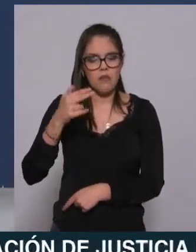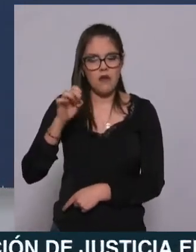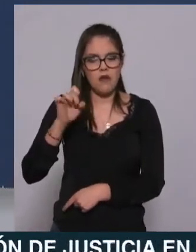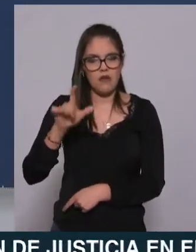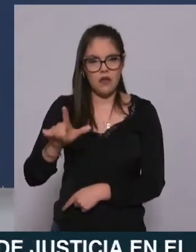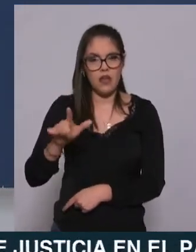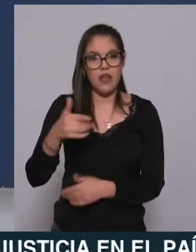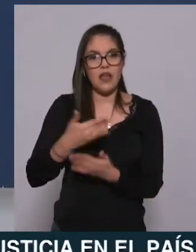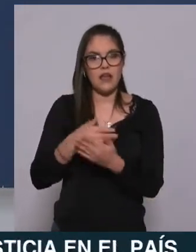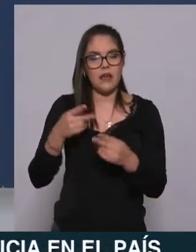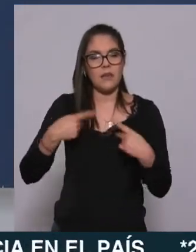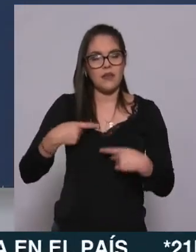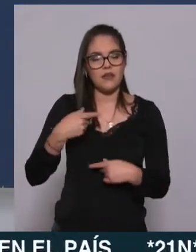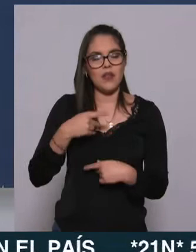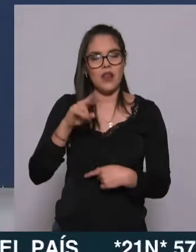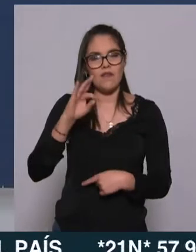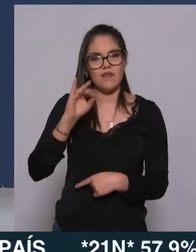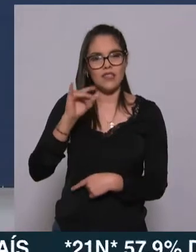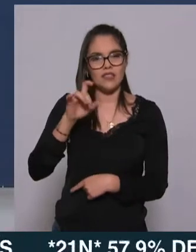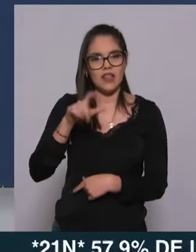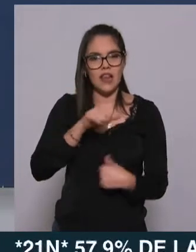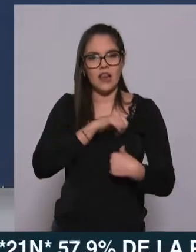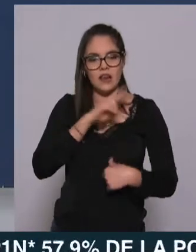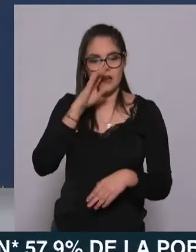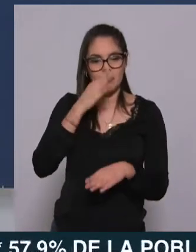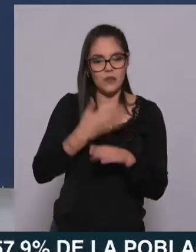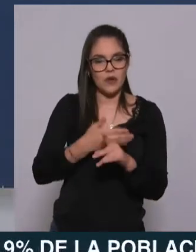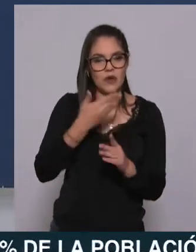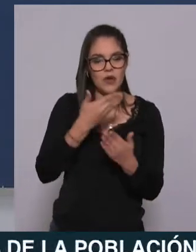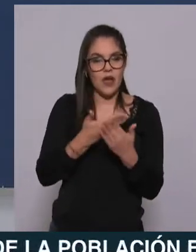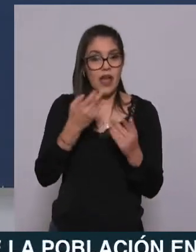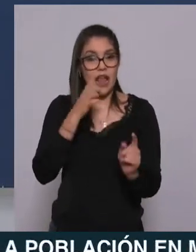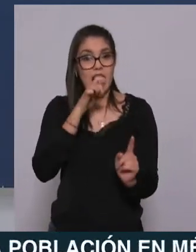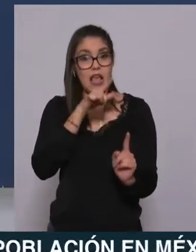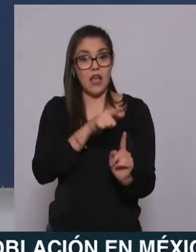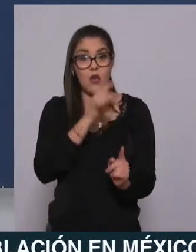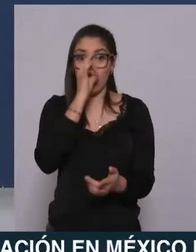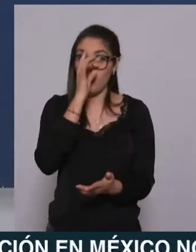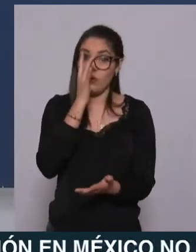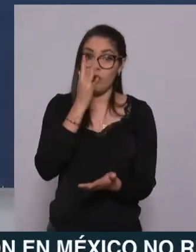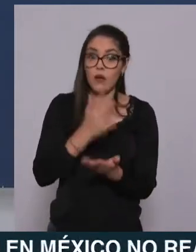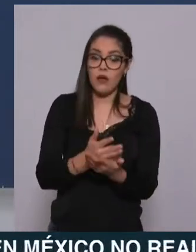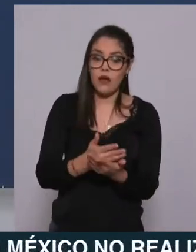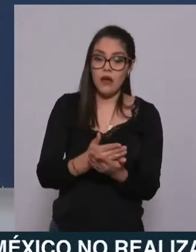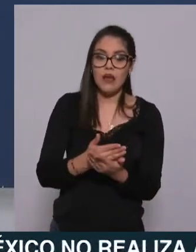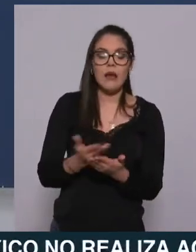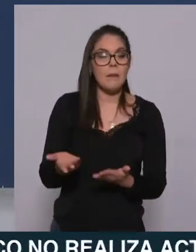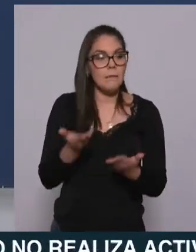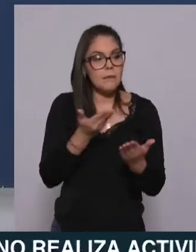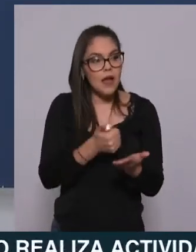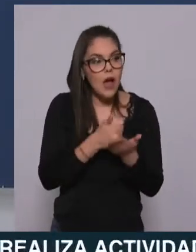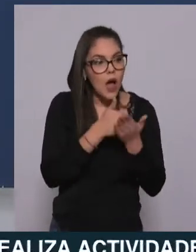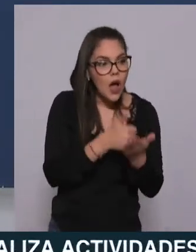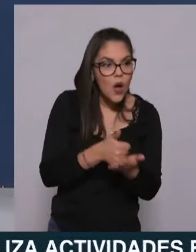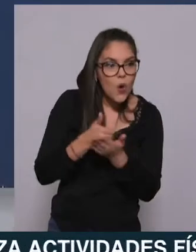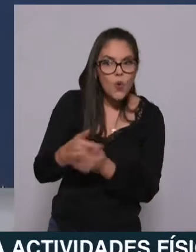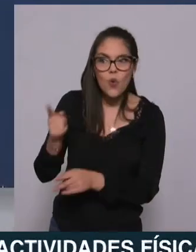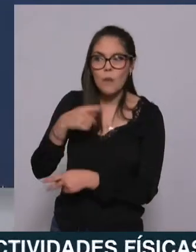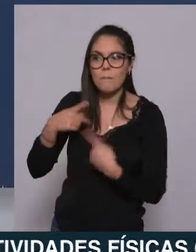lleva el caso de García Luna. Este personaje no solamente ofreció ayuda a los cárteles, sino de alguna